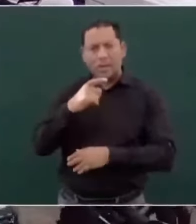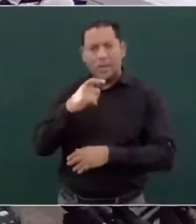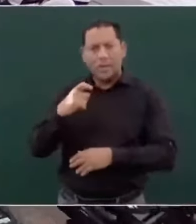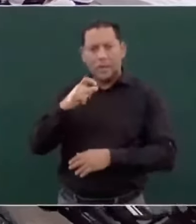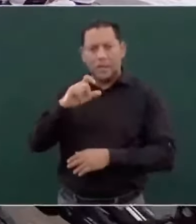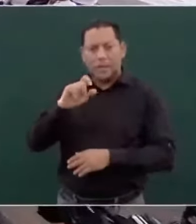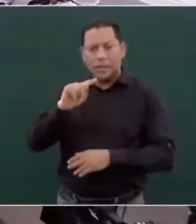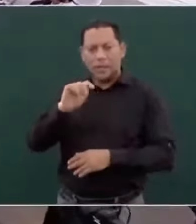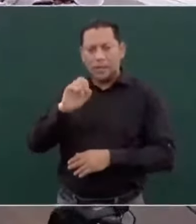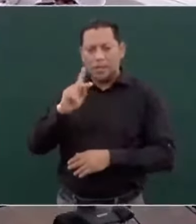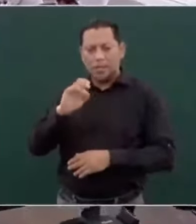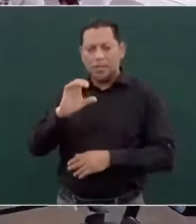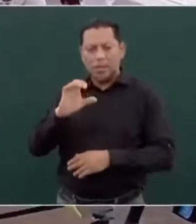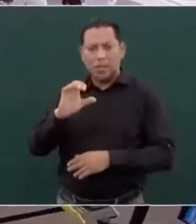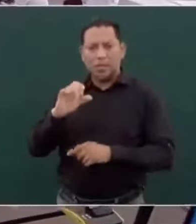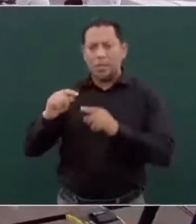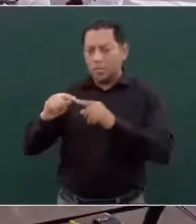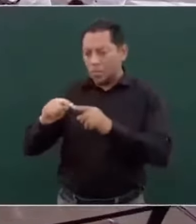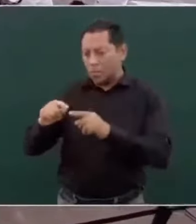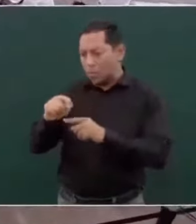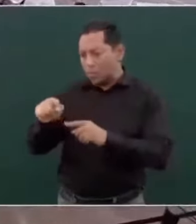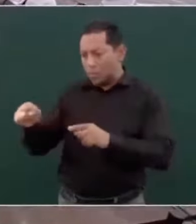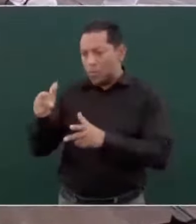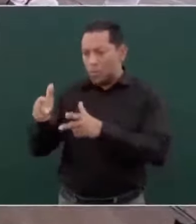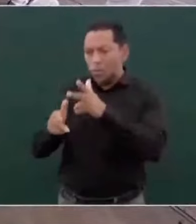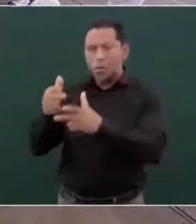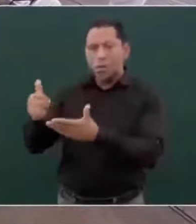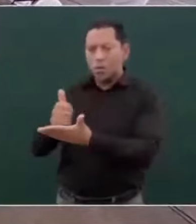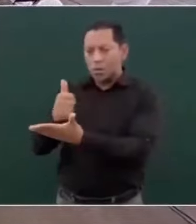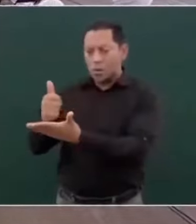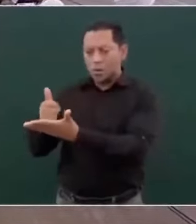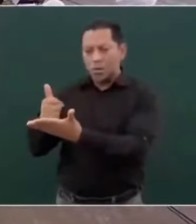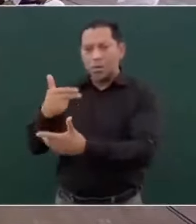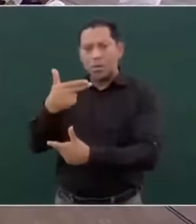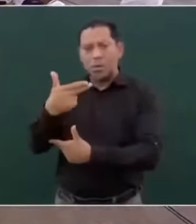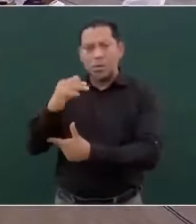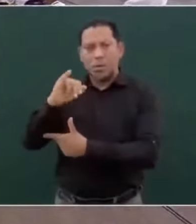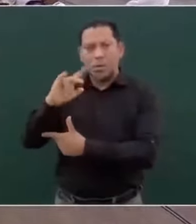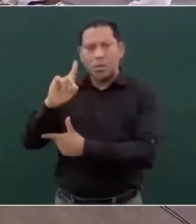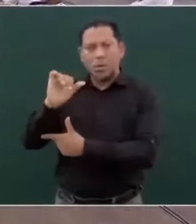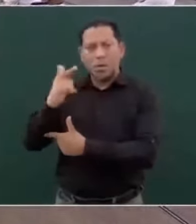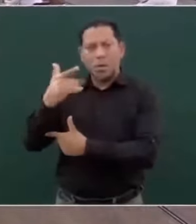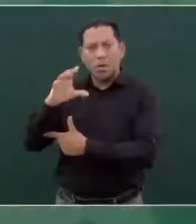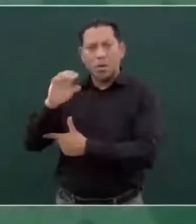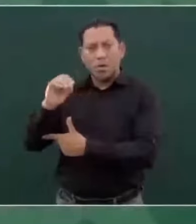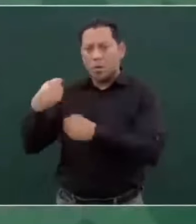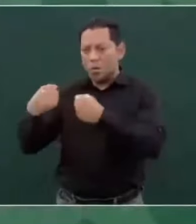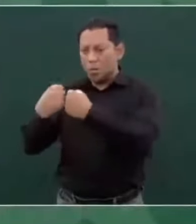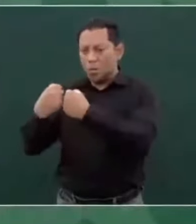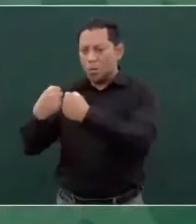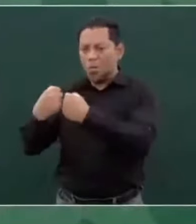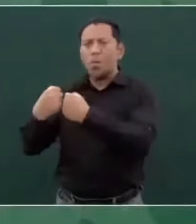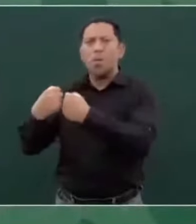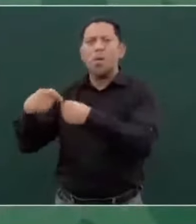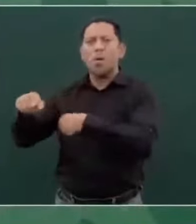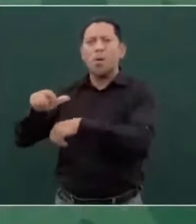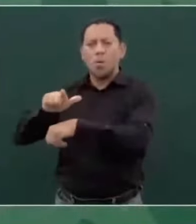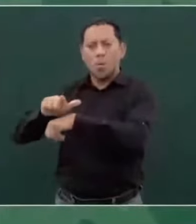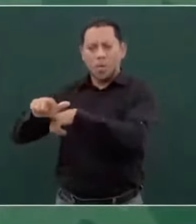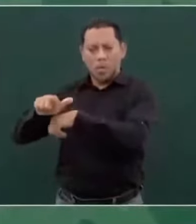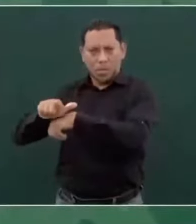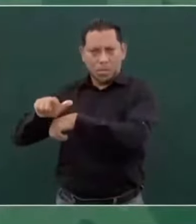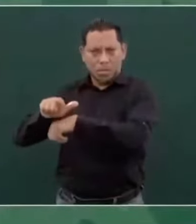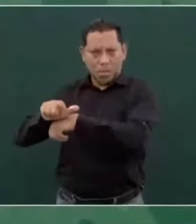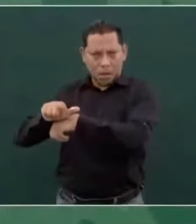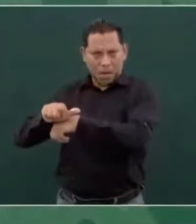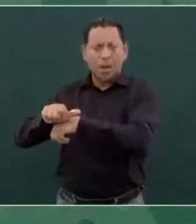istepec llegue a Ciudad de Hidalgo a los límites Guatemala